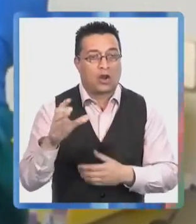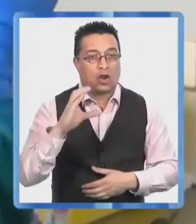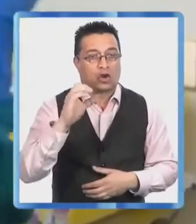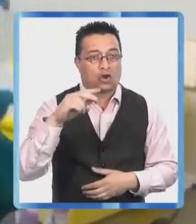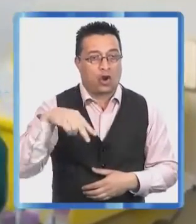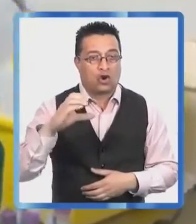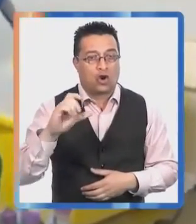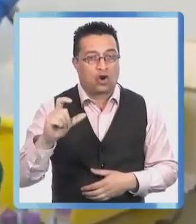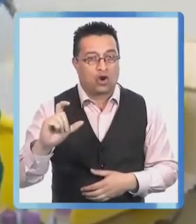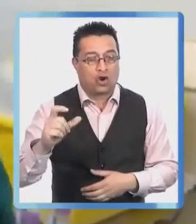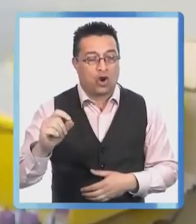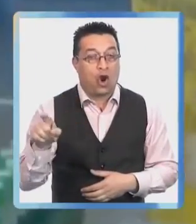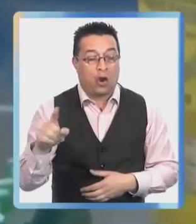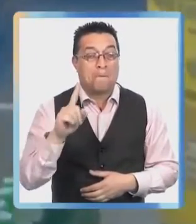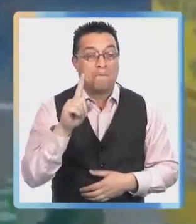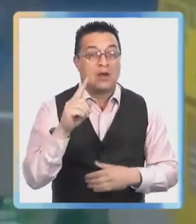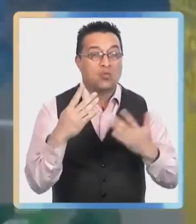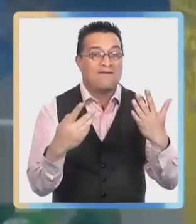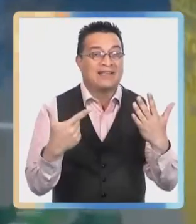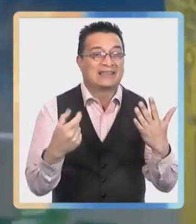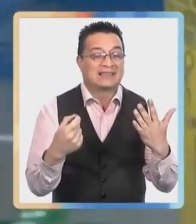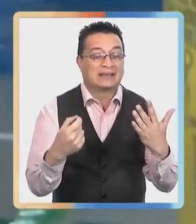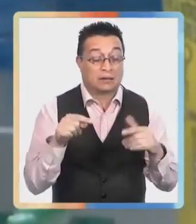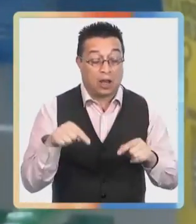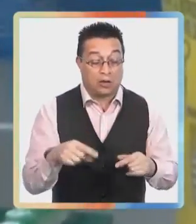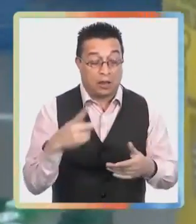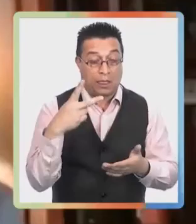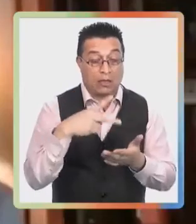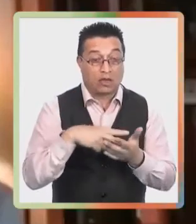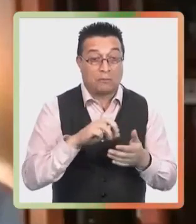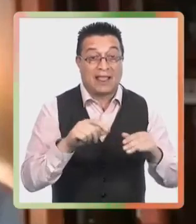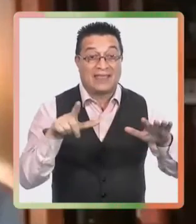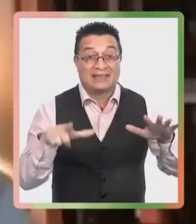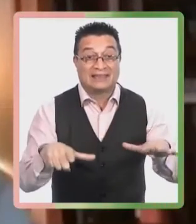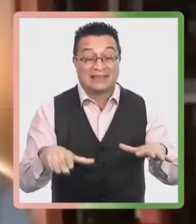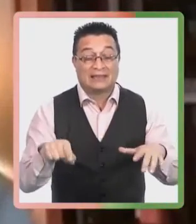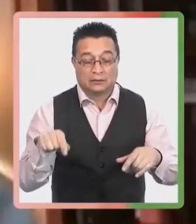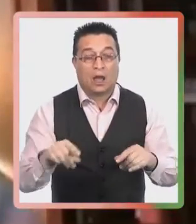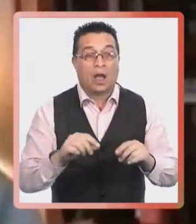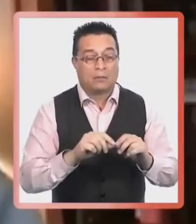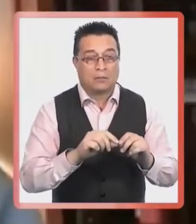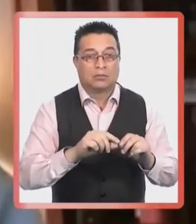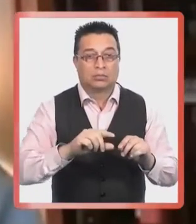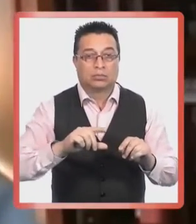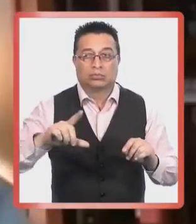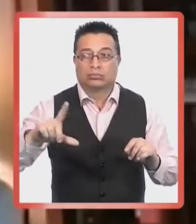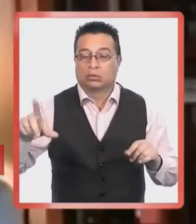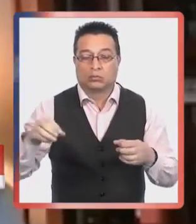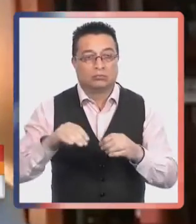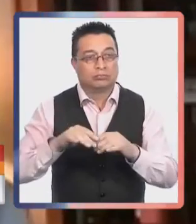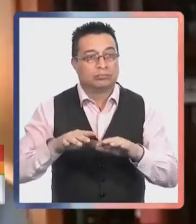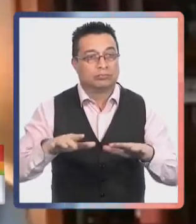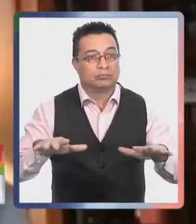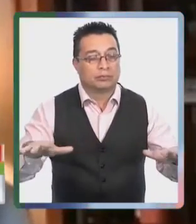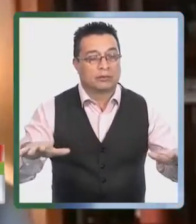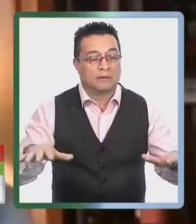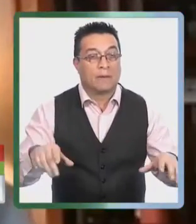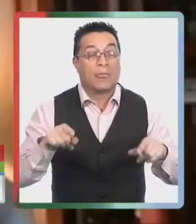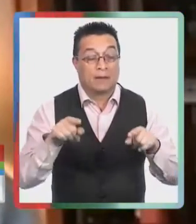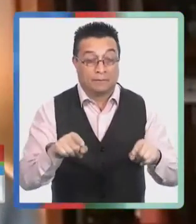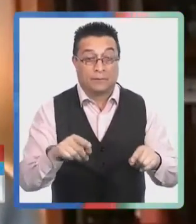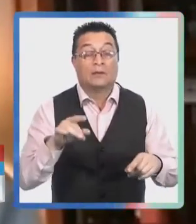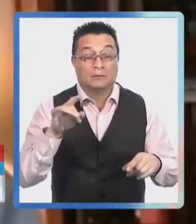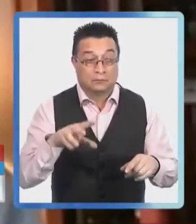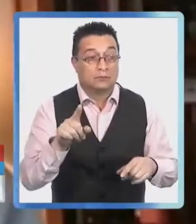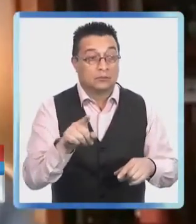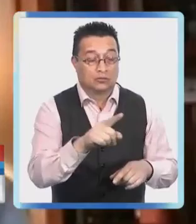en el Congo desde el año 70. Desde el año 2017 ha habido un mayor aumento de casos. Como tú